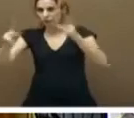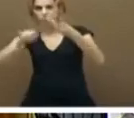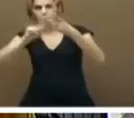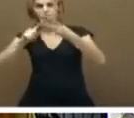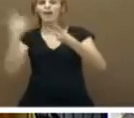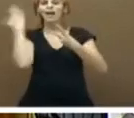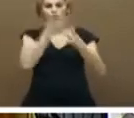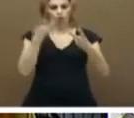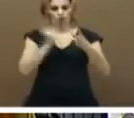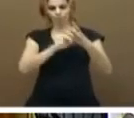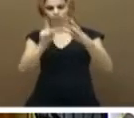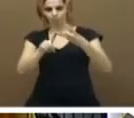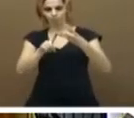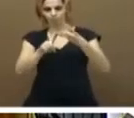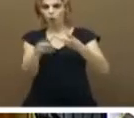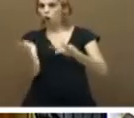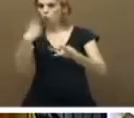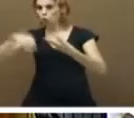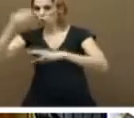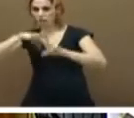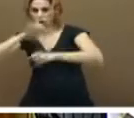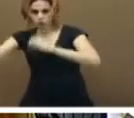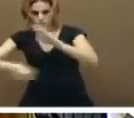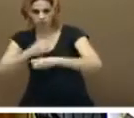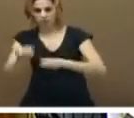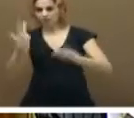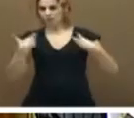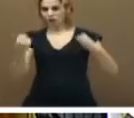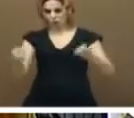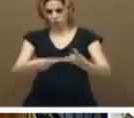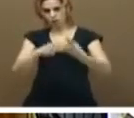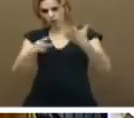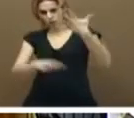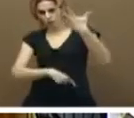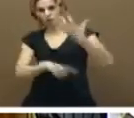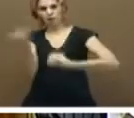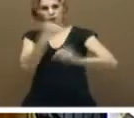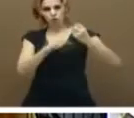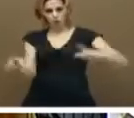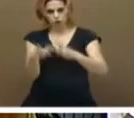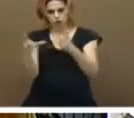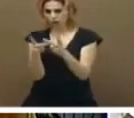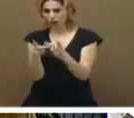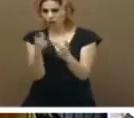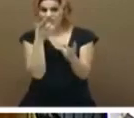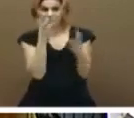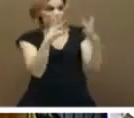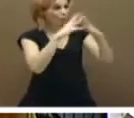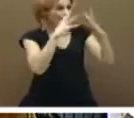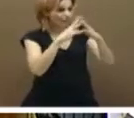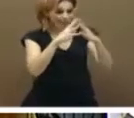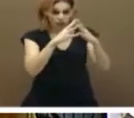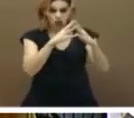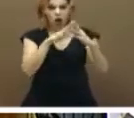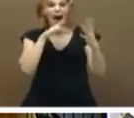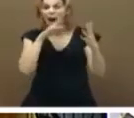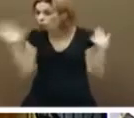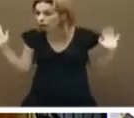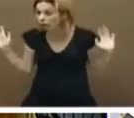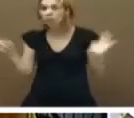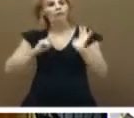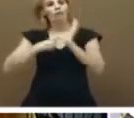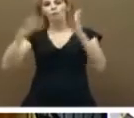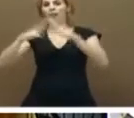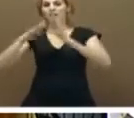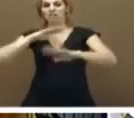Consejo Escolar, estoy hablando del Consejo de Consumidores, de los Consejos de Salud, del Consejo Económico y Social, que ninguno de ellos es paritario. Si de verdad nos